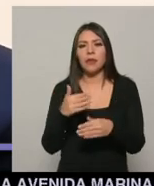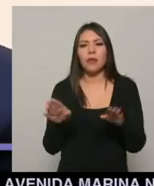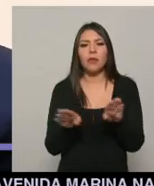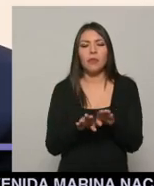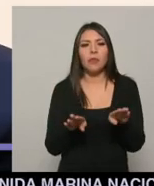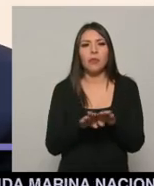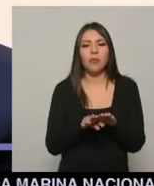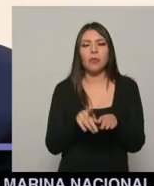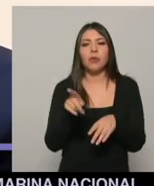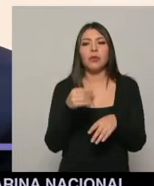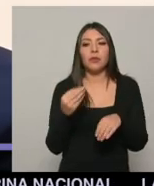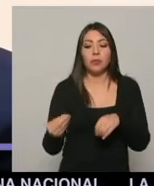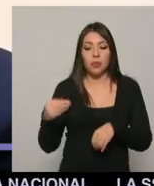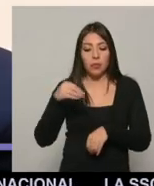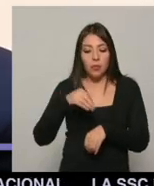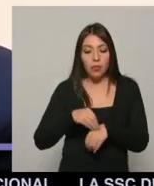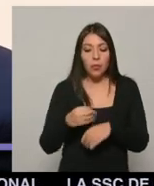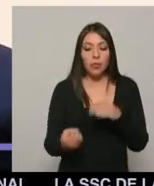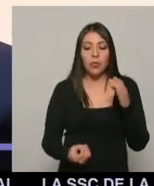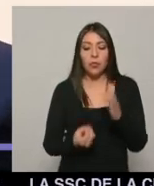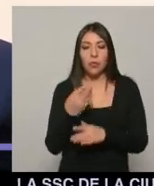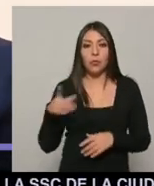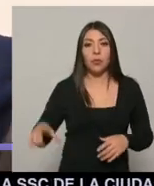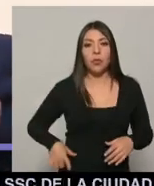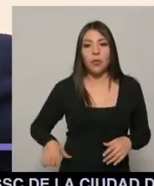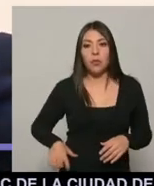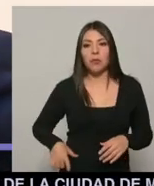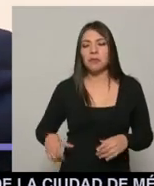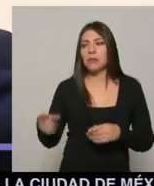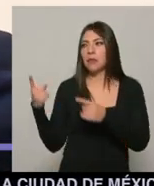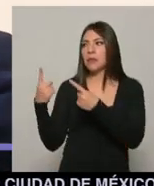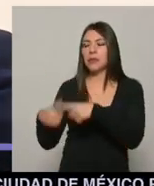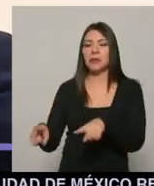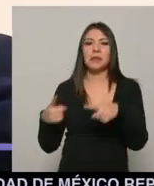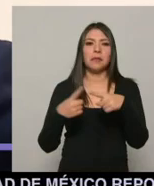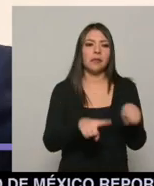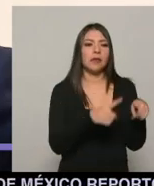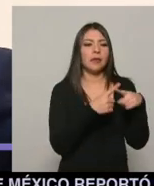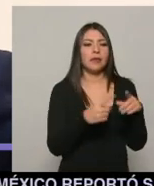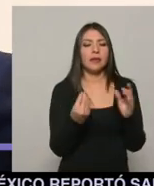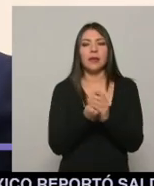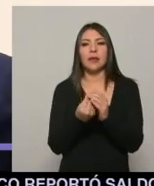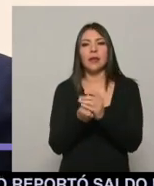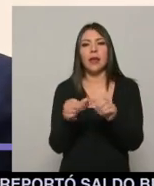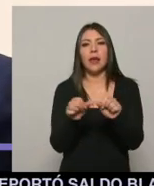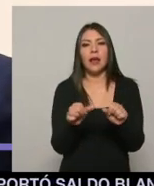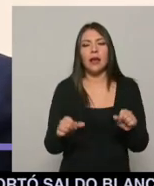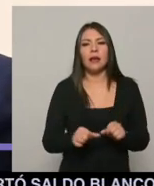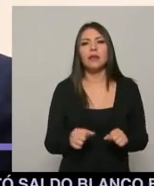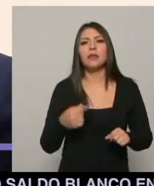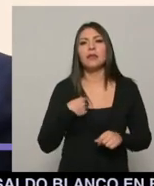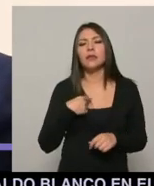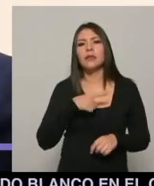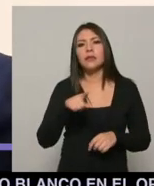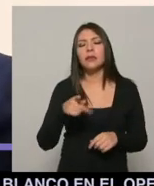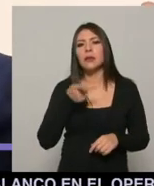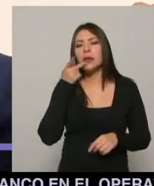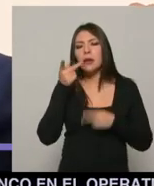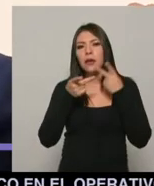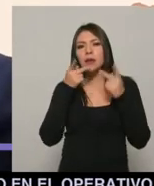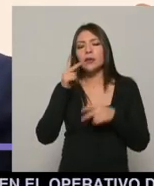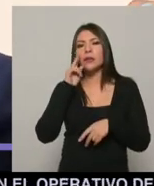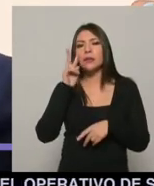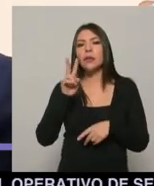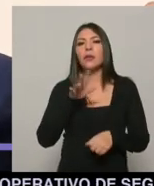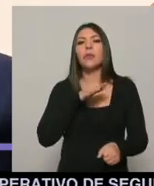ruptura y la instalación de un nuevo régimen en todas las áreas. Y autocríticamente decimos dónde estamos